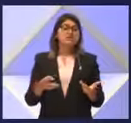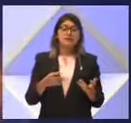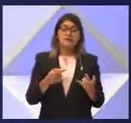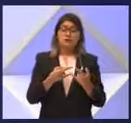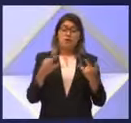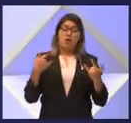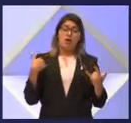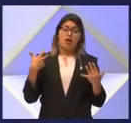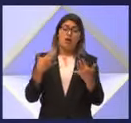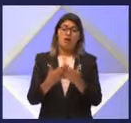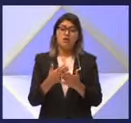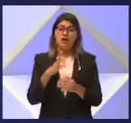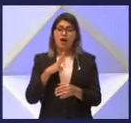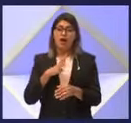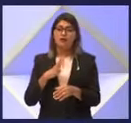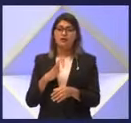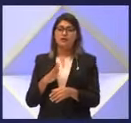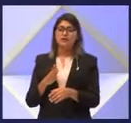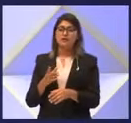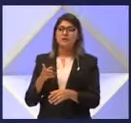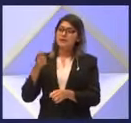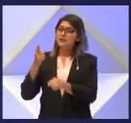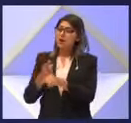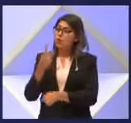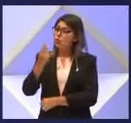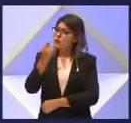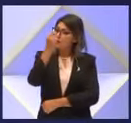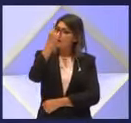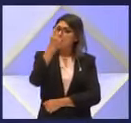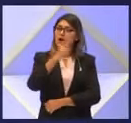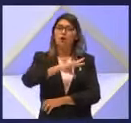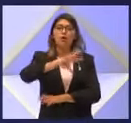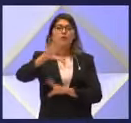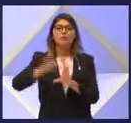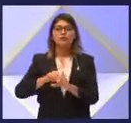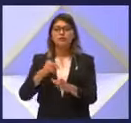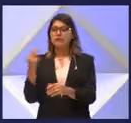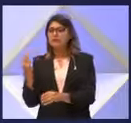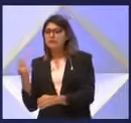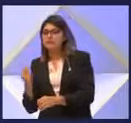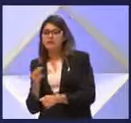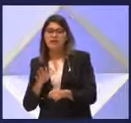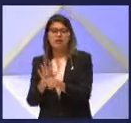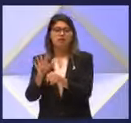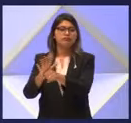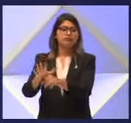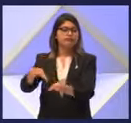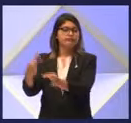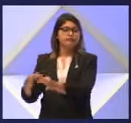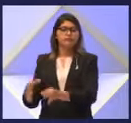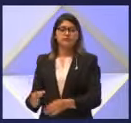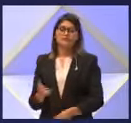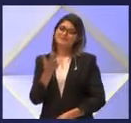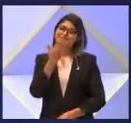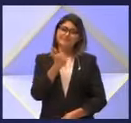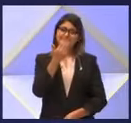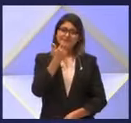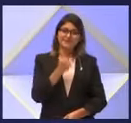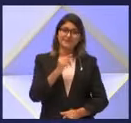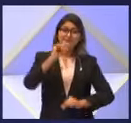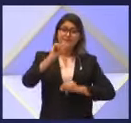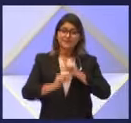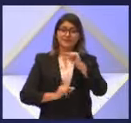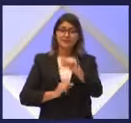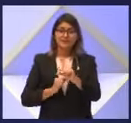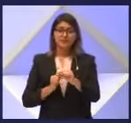genial que pueda satisfacer todas las necesidades sino calidad las soluciones se van construyendo a lo largo de